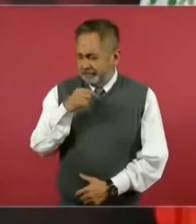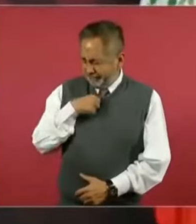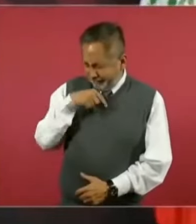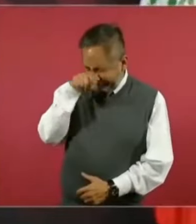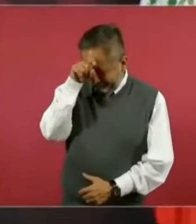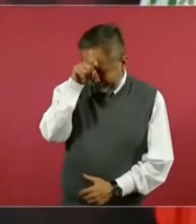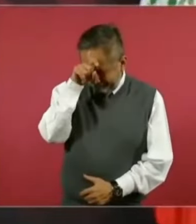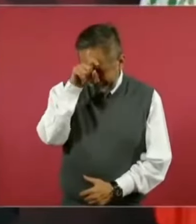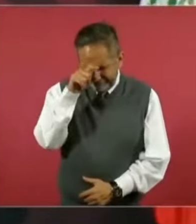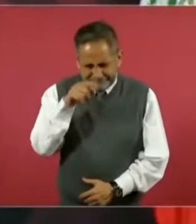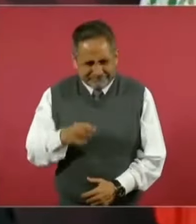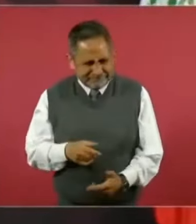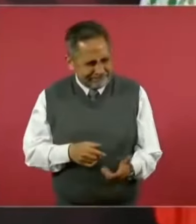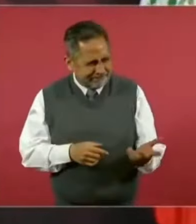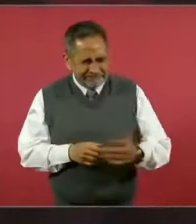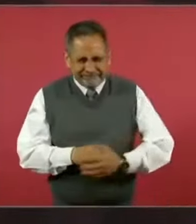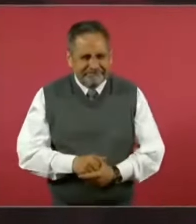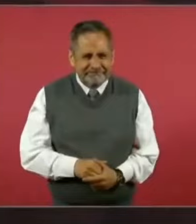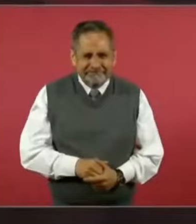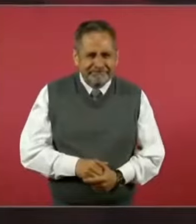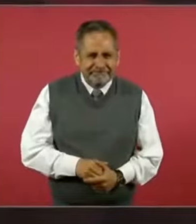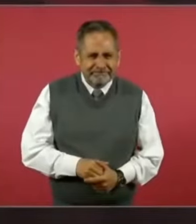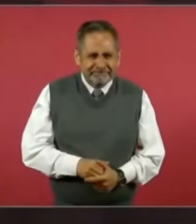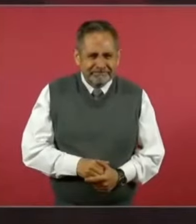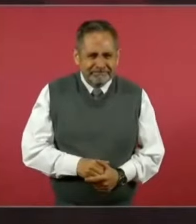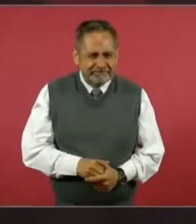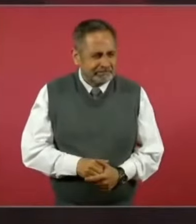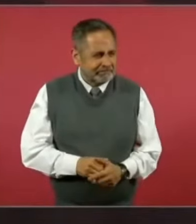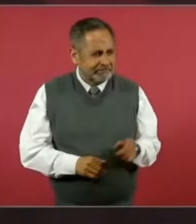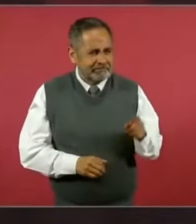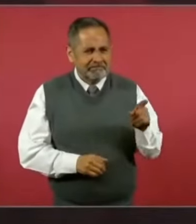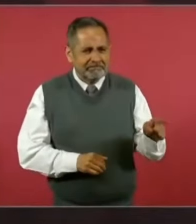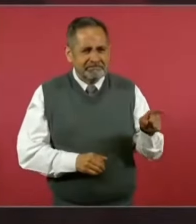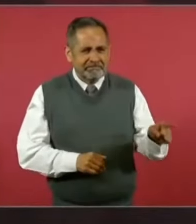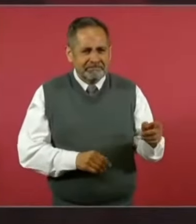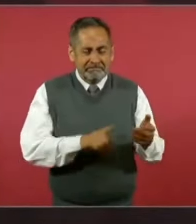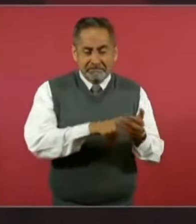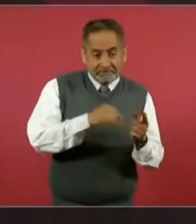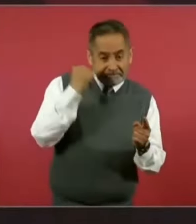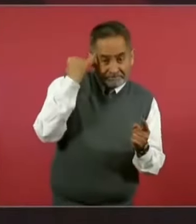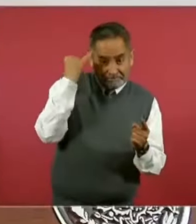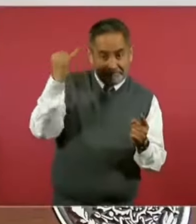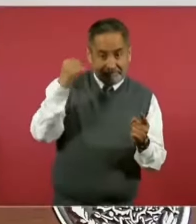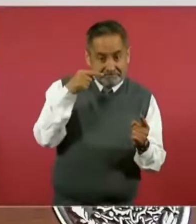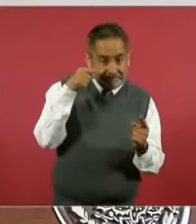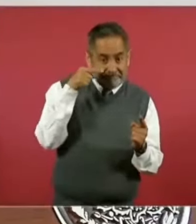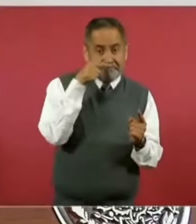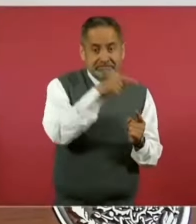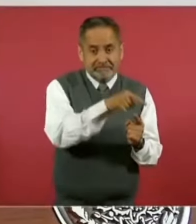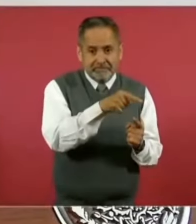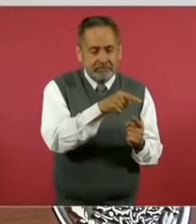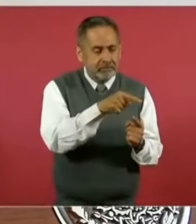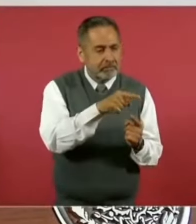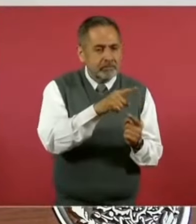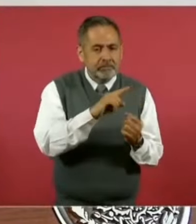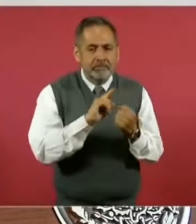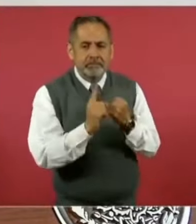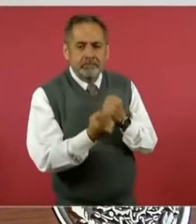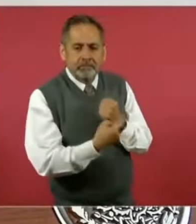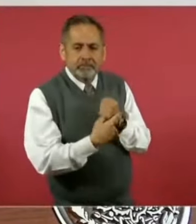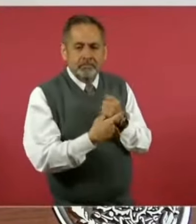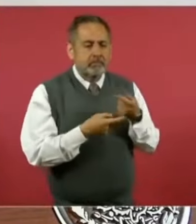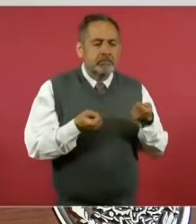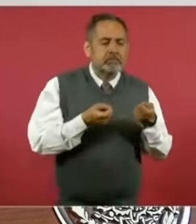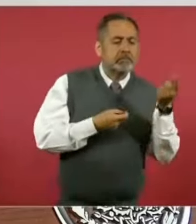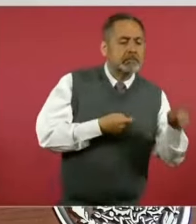¿le salió este asunto a él o de parte de quién? Porque